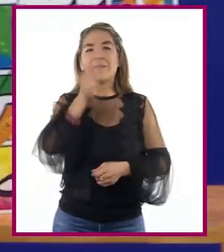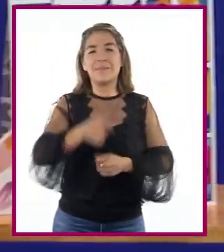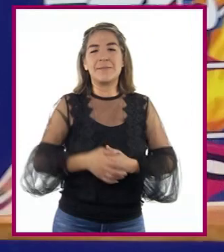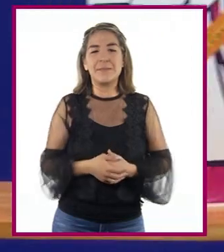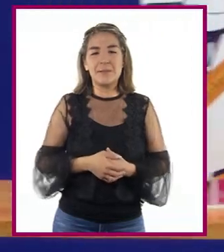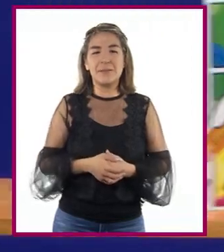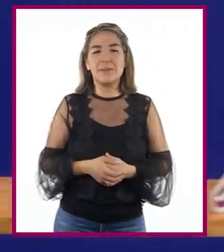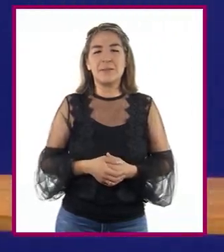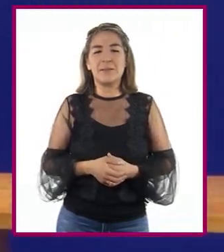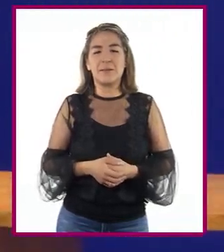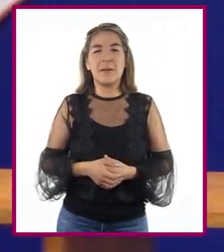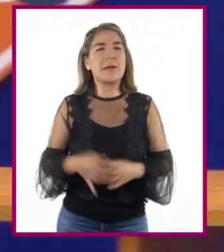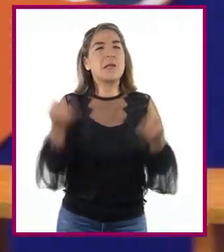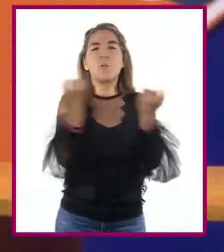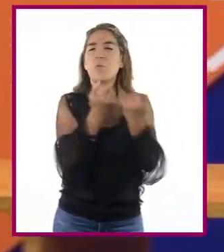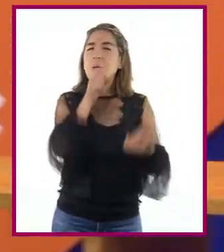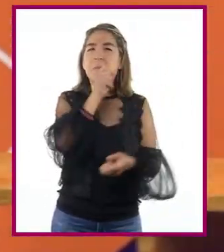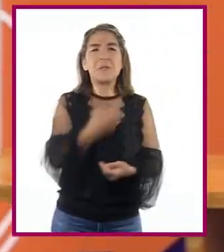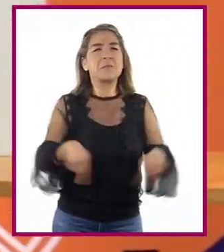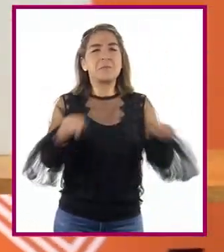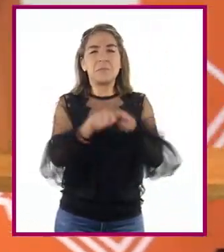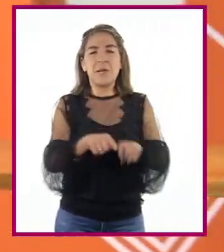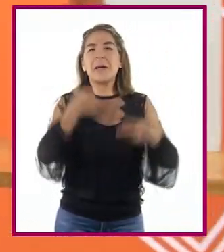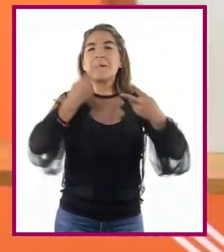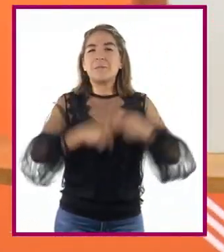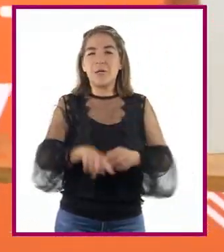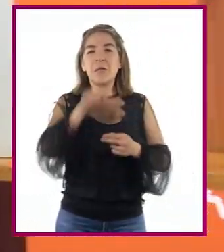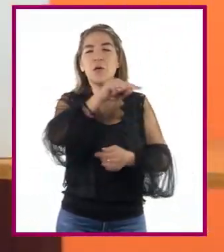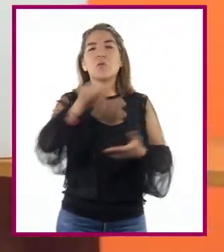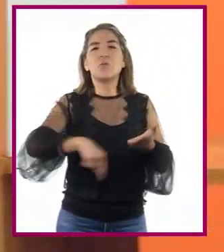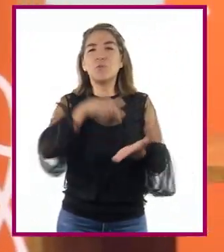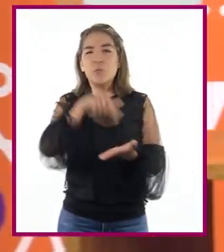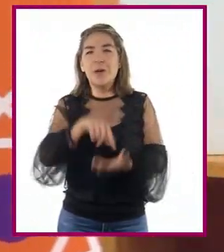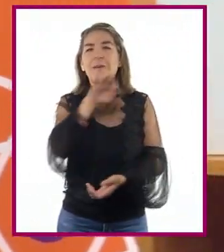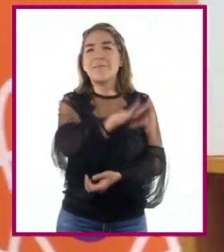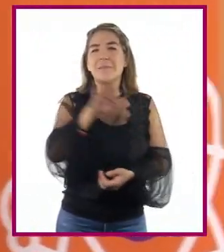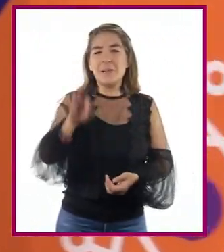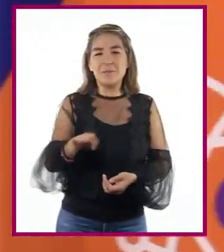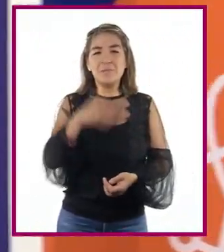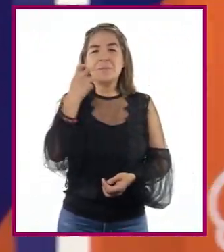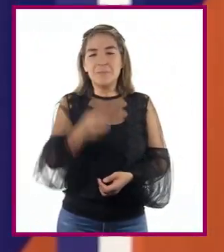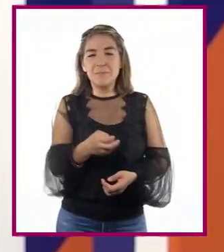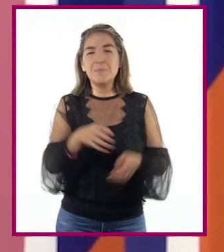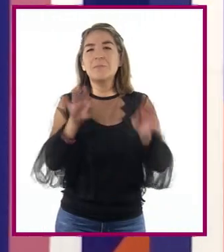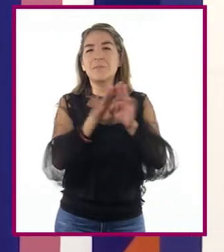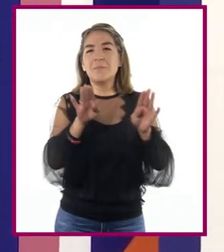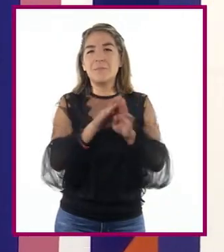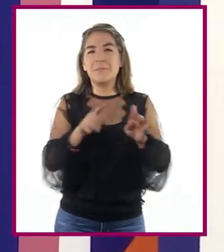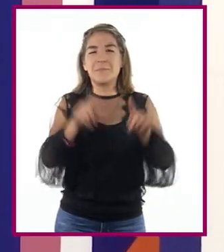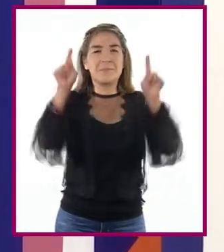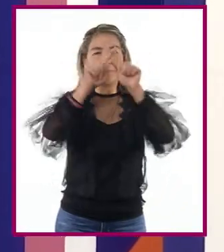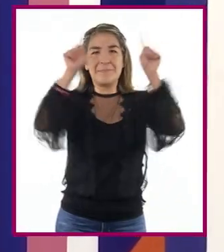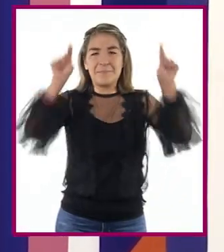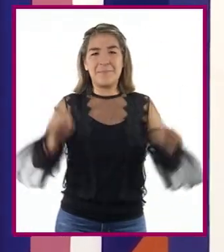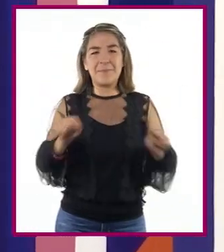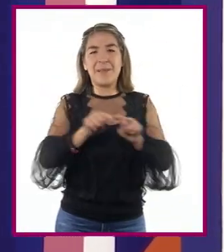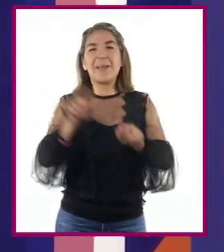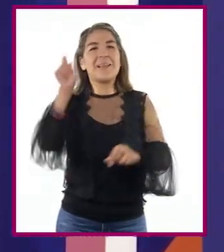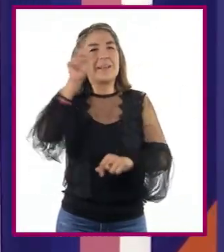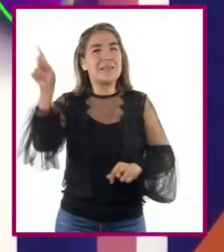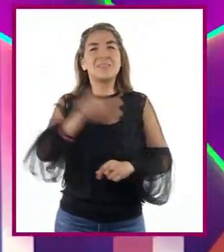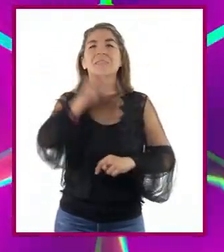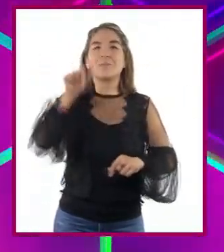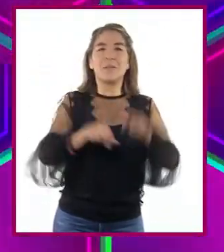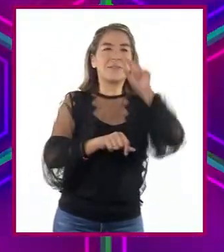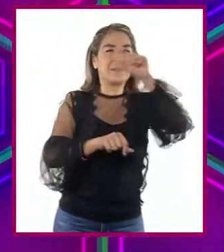en esencia, la misma. Empezamos con el lugar y la fecha en que nuestro margen superior derecho y luego el